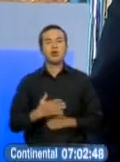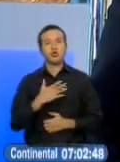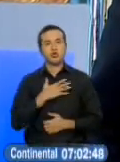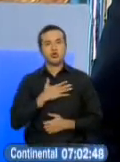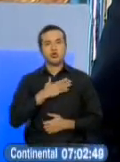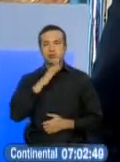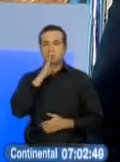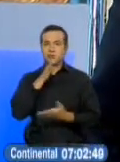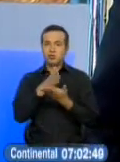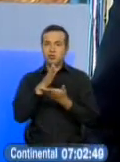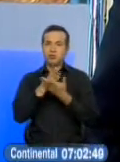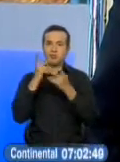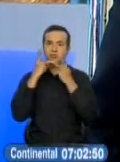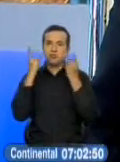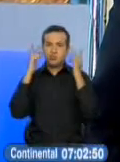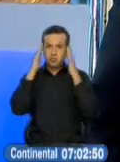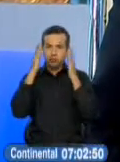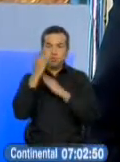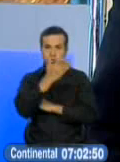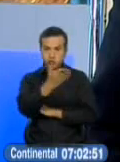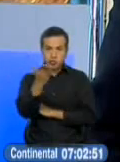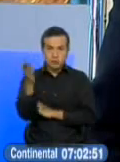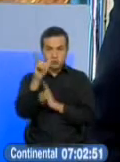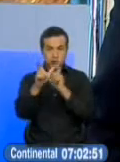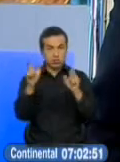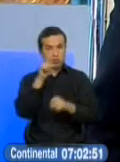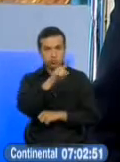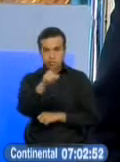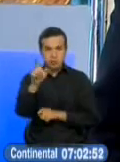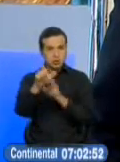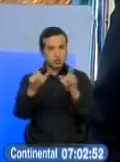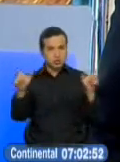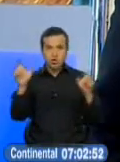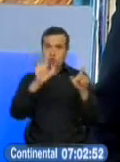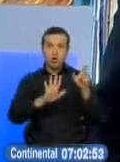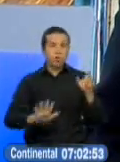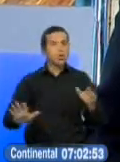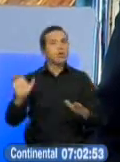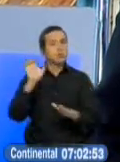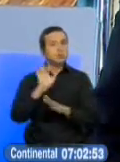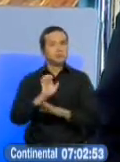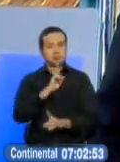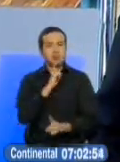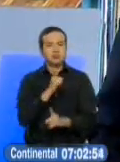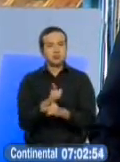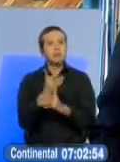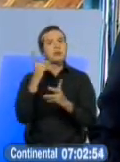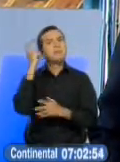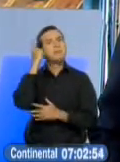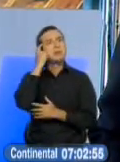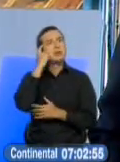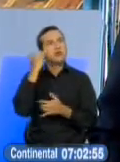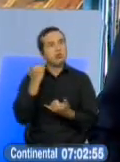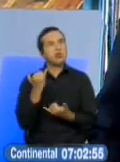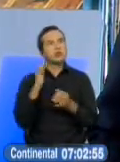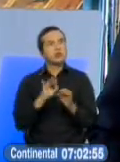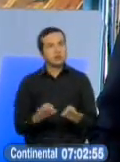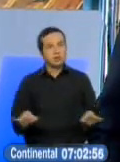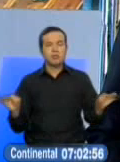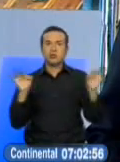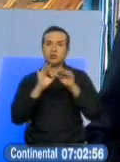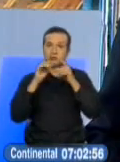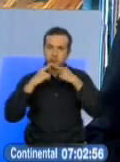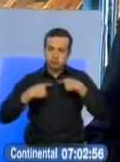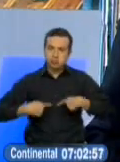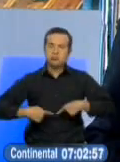debo a los medios públicos y los medios públicos son ustedes, la audiencia, el público, los ecuatorianos, y por eso veo la necesidad de